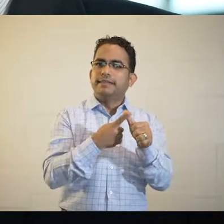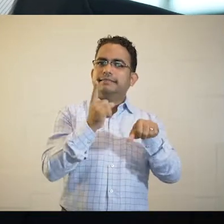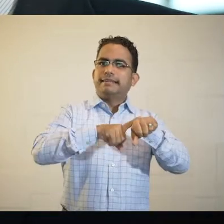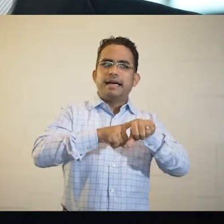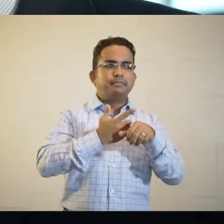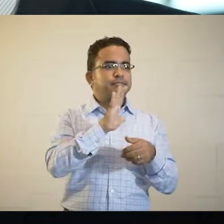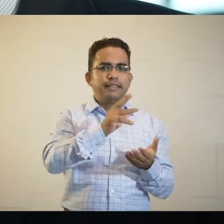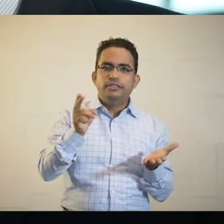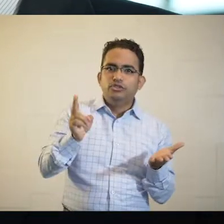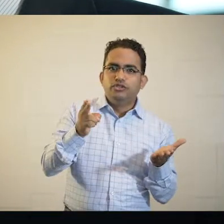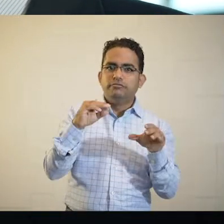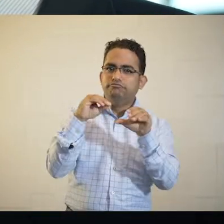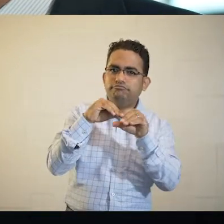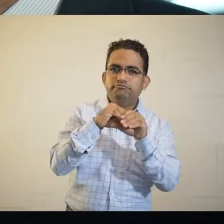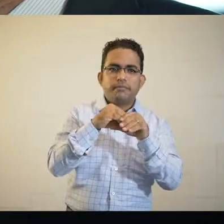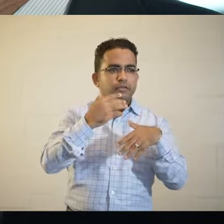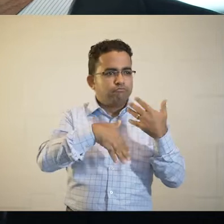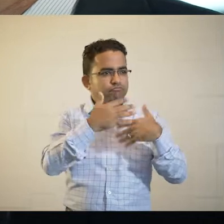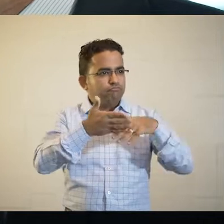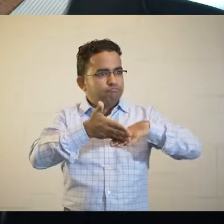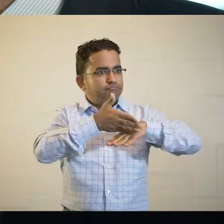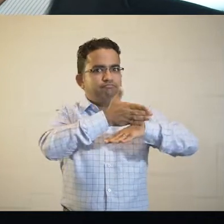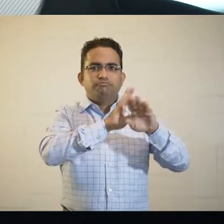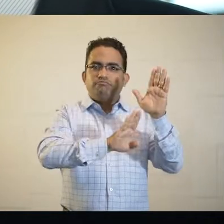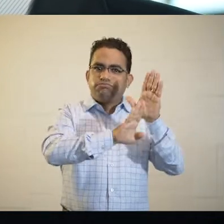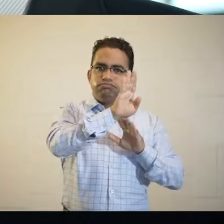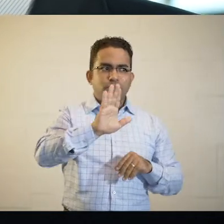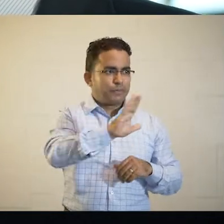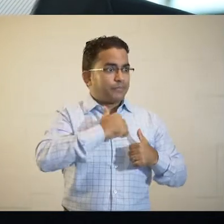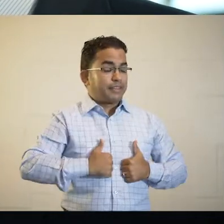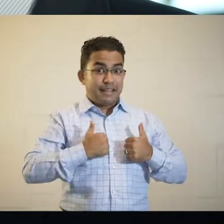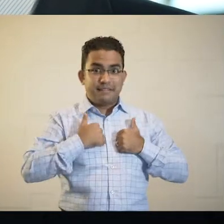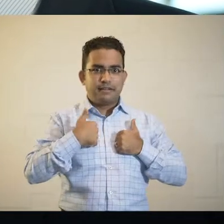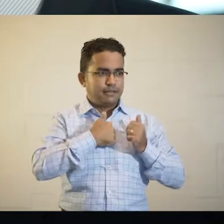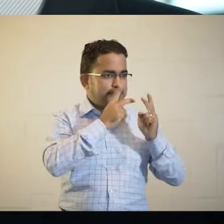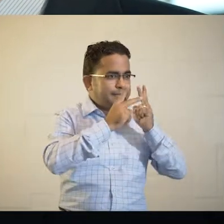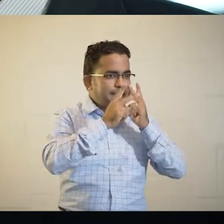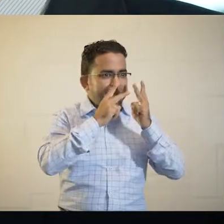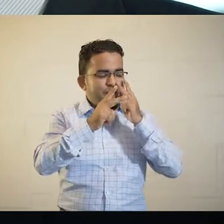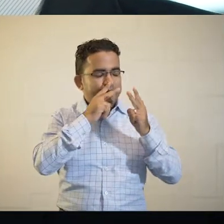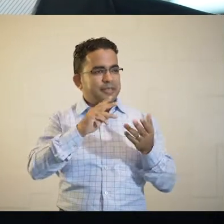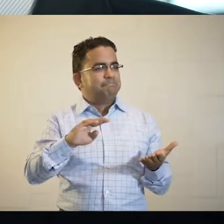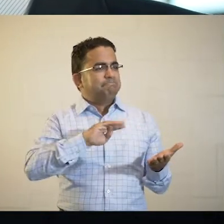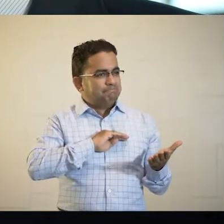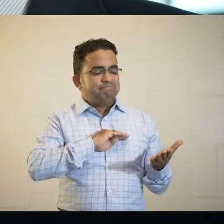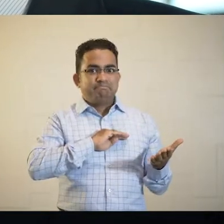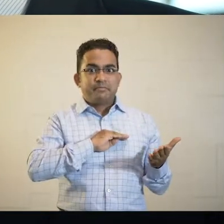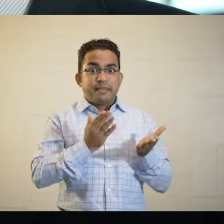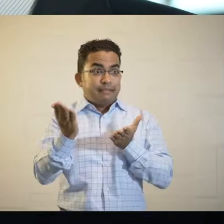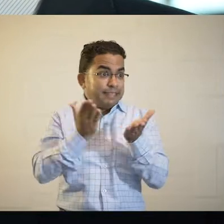cuenta, cómo pueden ir desarrollando su historial de crédito y así evolucionar durante su ciclo de vida y pudiendo